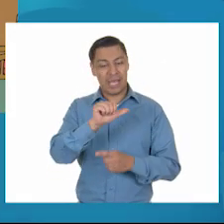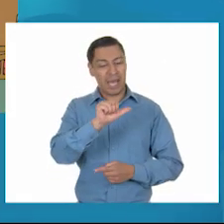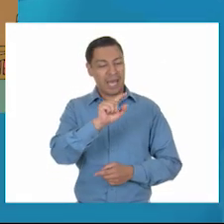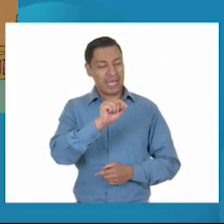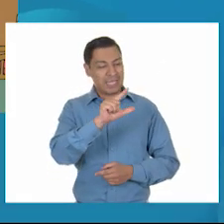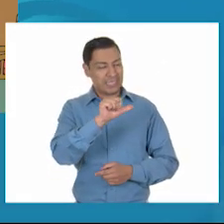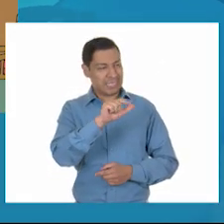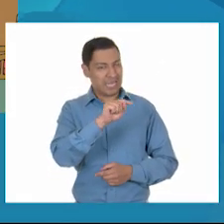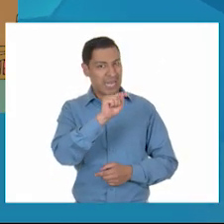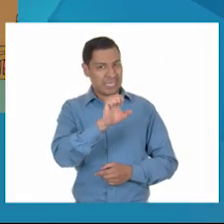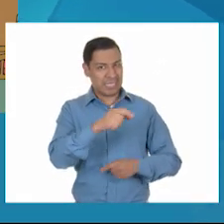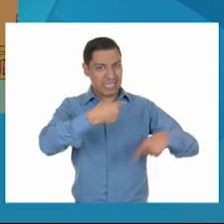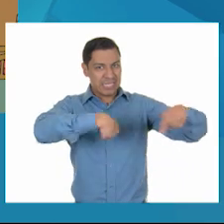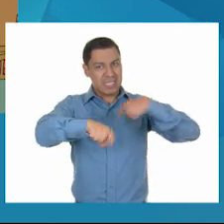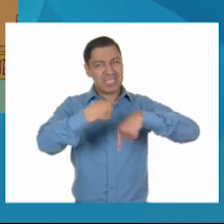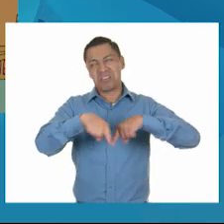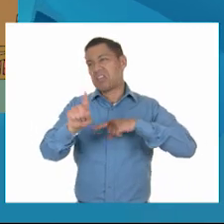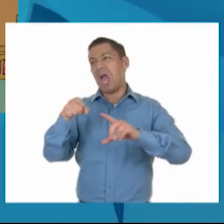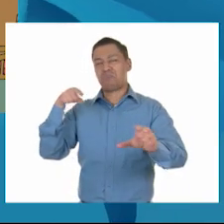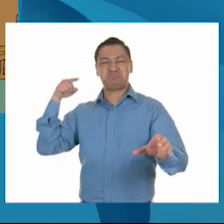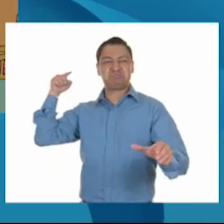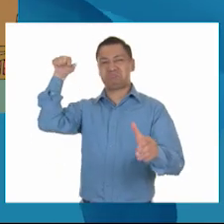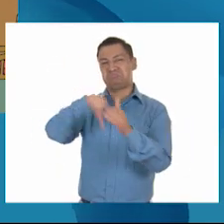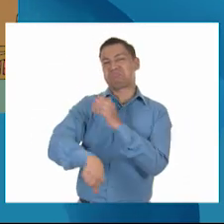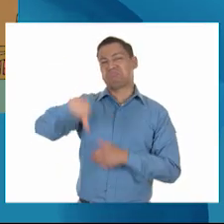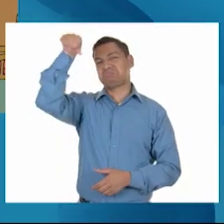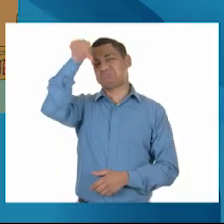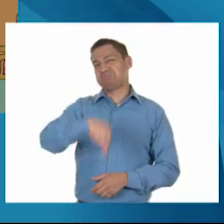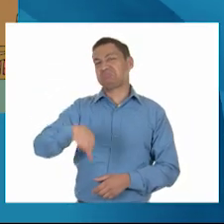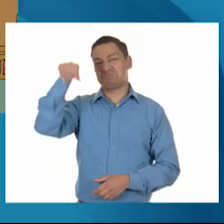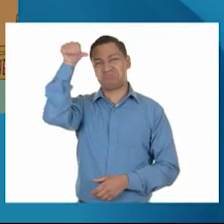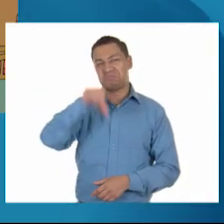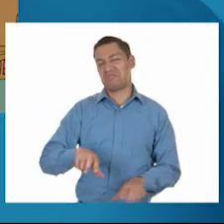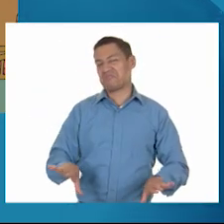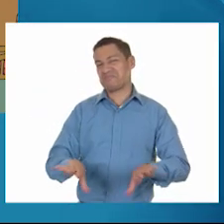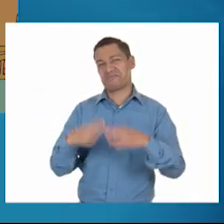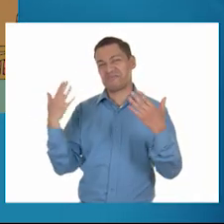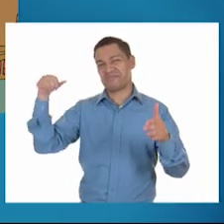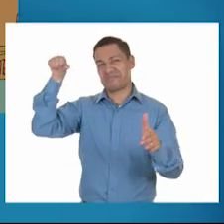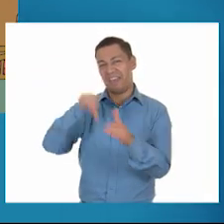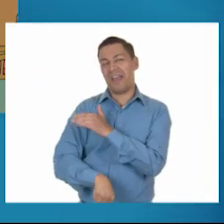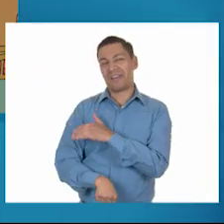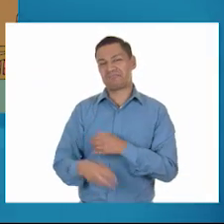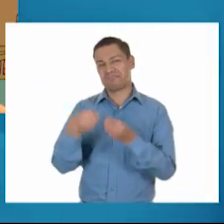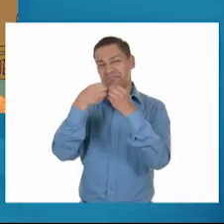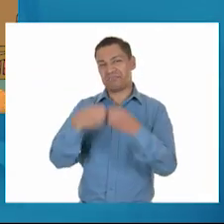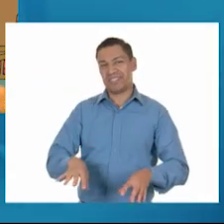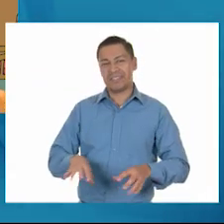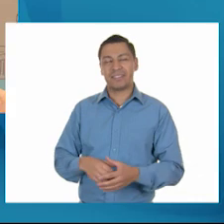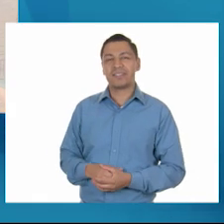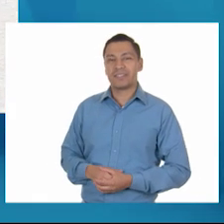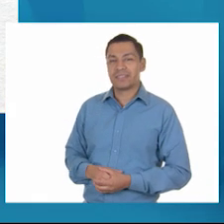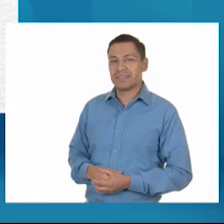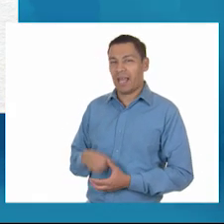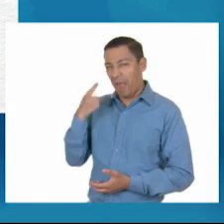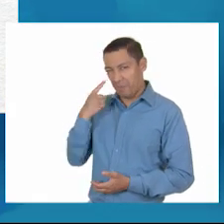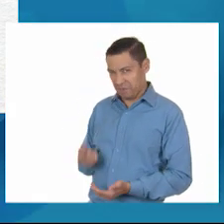Sí, no, ya lo golearon para variar, entonces le apagué. Pero a ver, cuéntame cómo va la tarea. A ver, así voy, ¿eh?